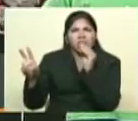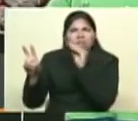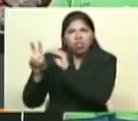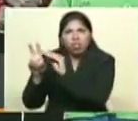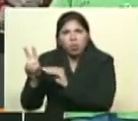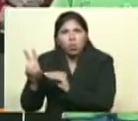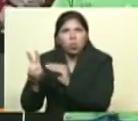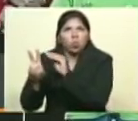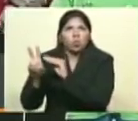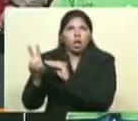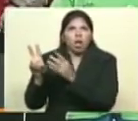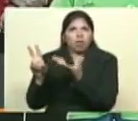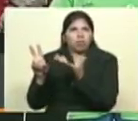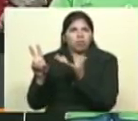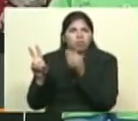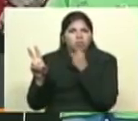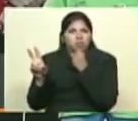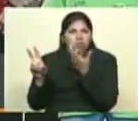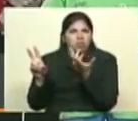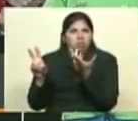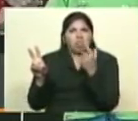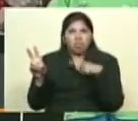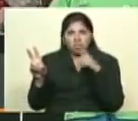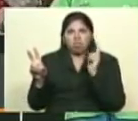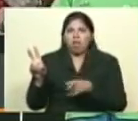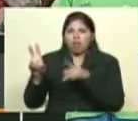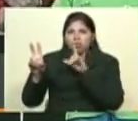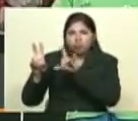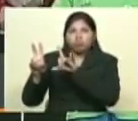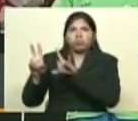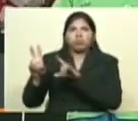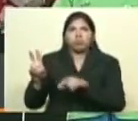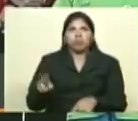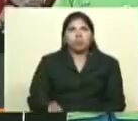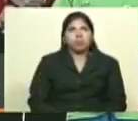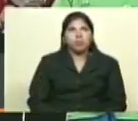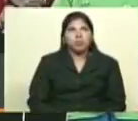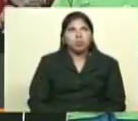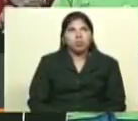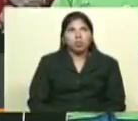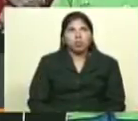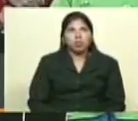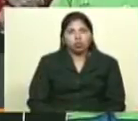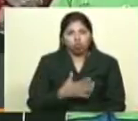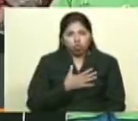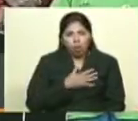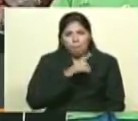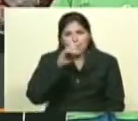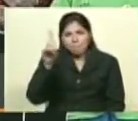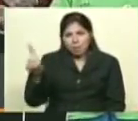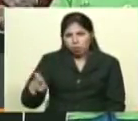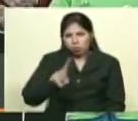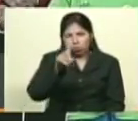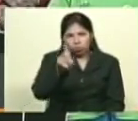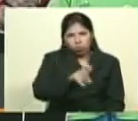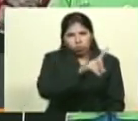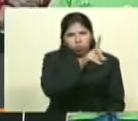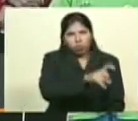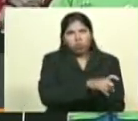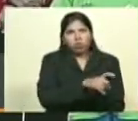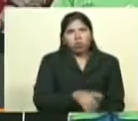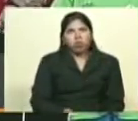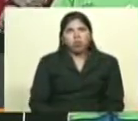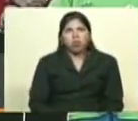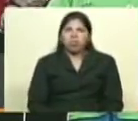Es una infamia que no aguanta un análisis. Yo les pregunto a alguno de ustedes,